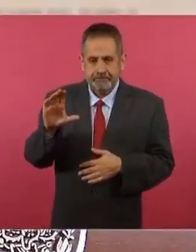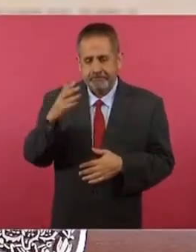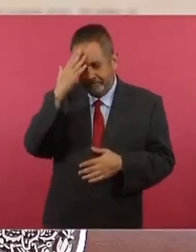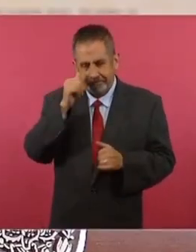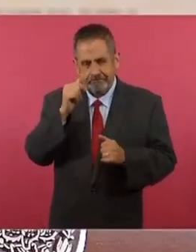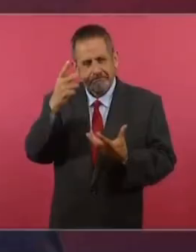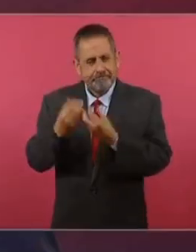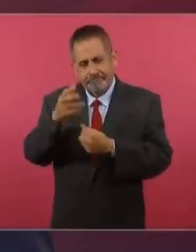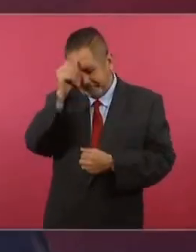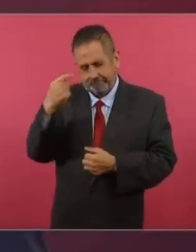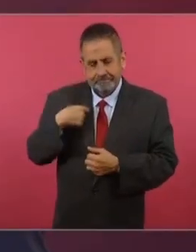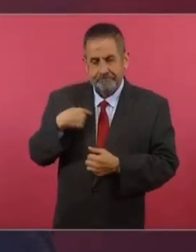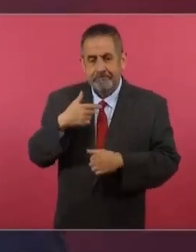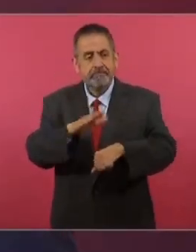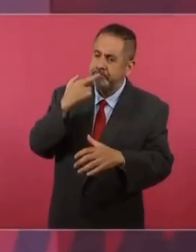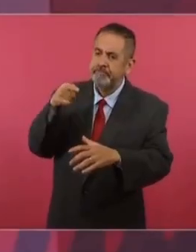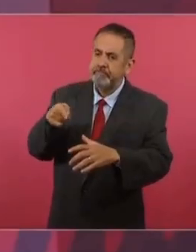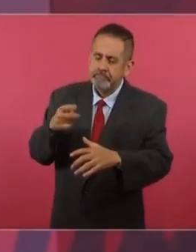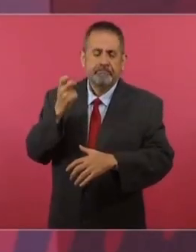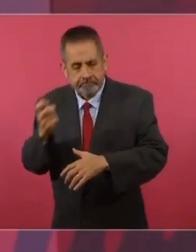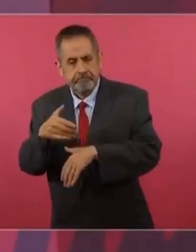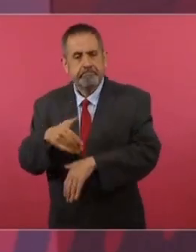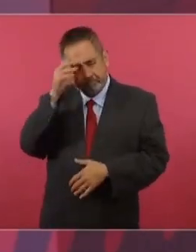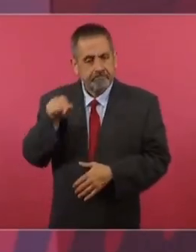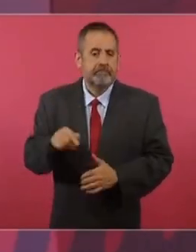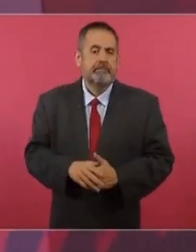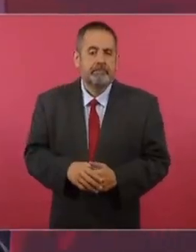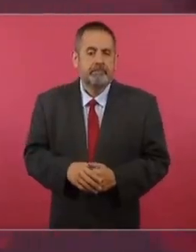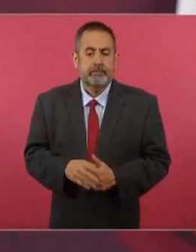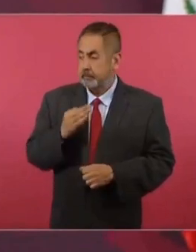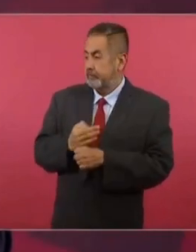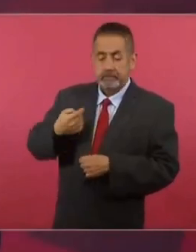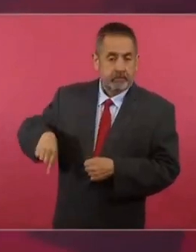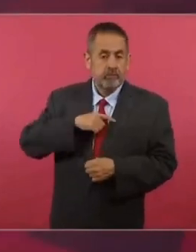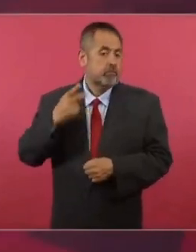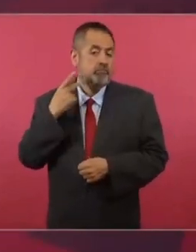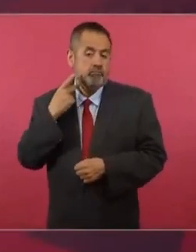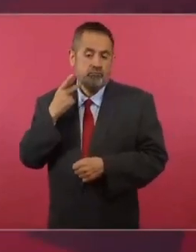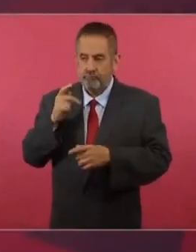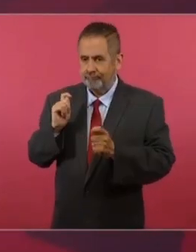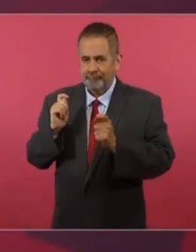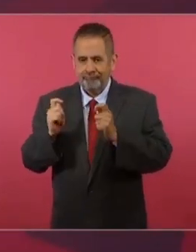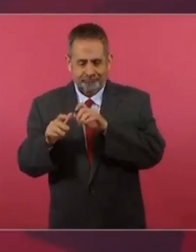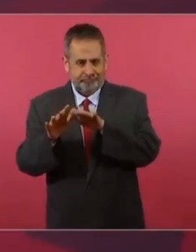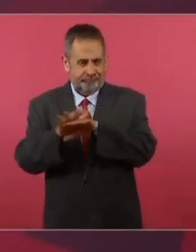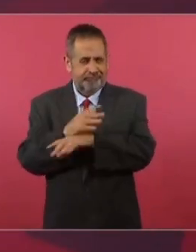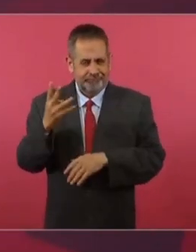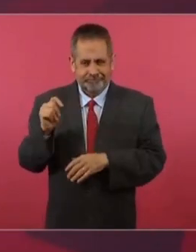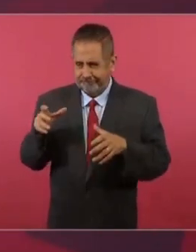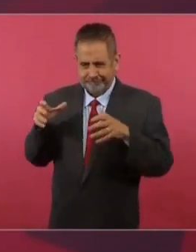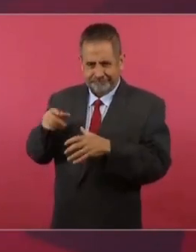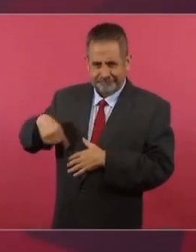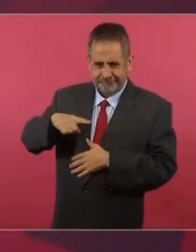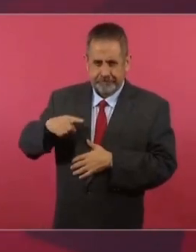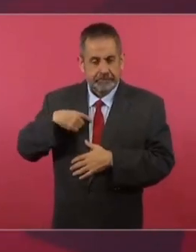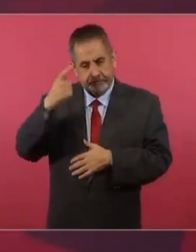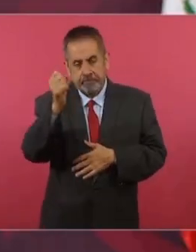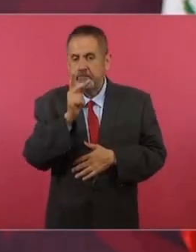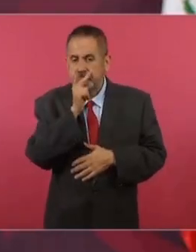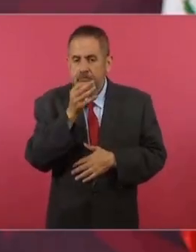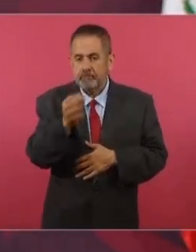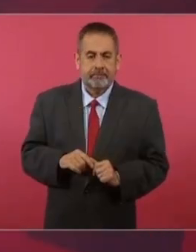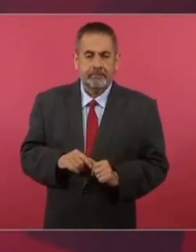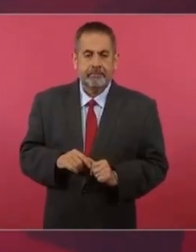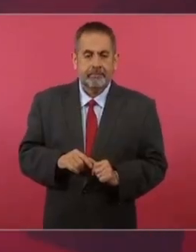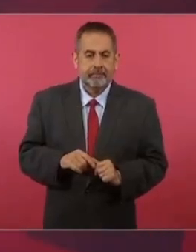va a estar conmigo a la unidad para los políticos que estamos en este proceso de transformación hay una palabra